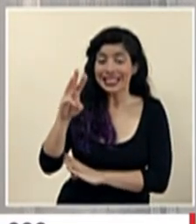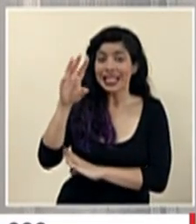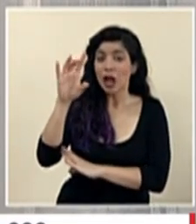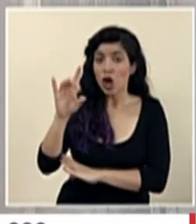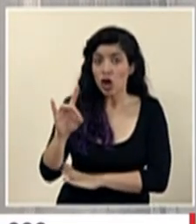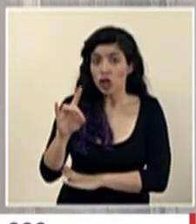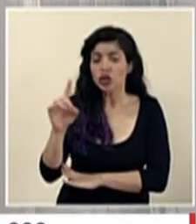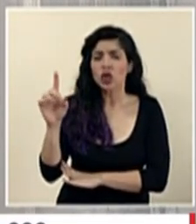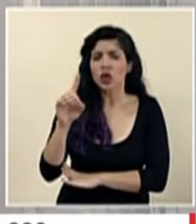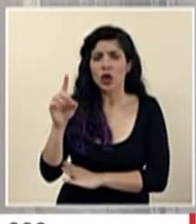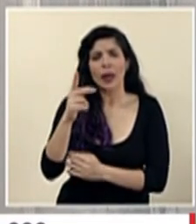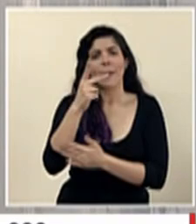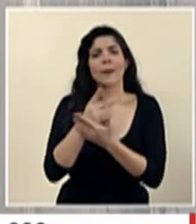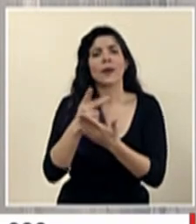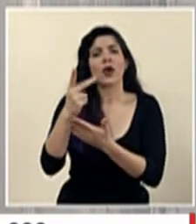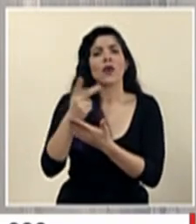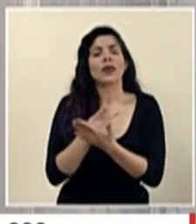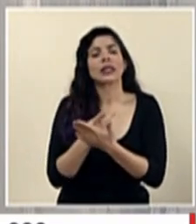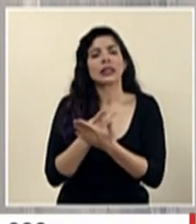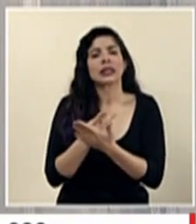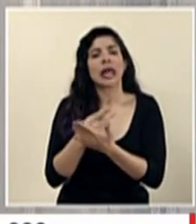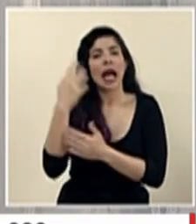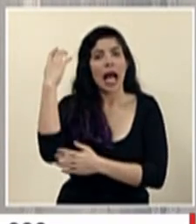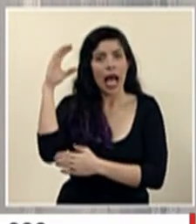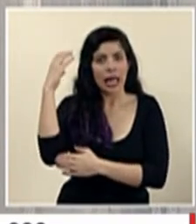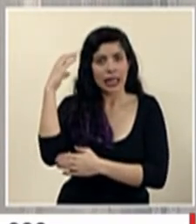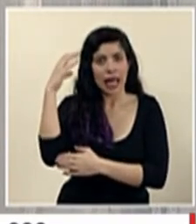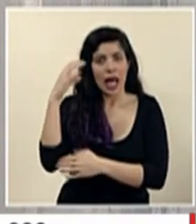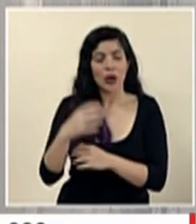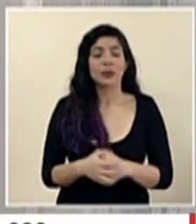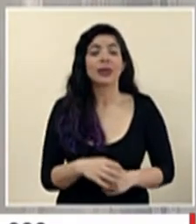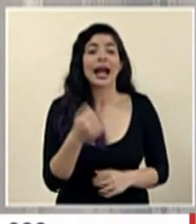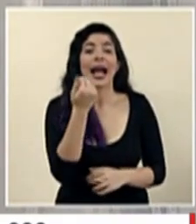16.068 en la provincia de Cartago,